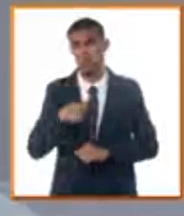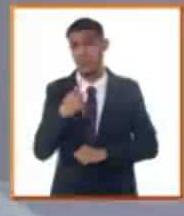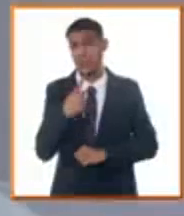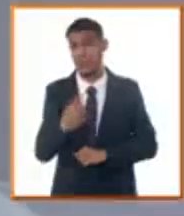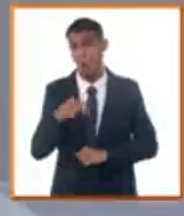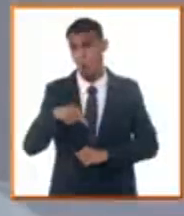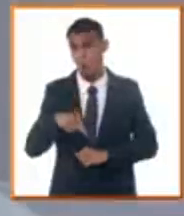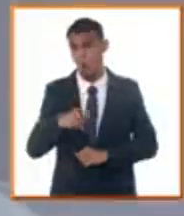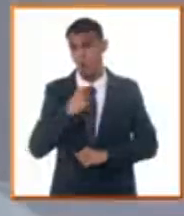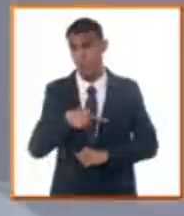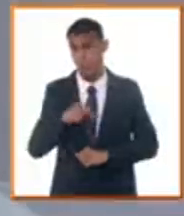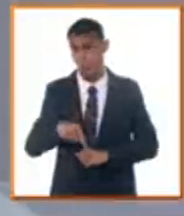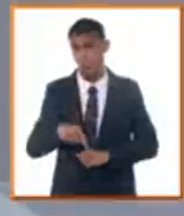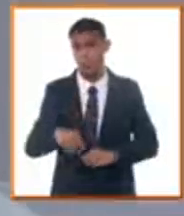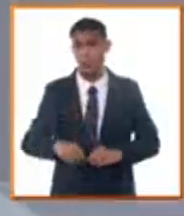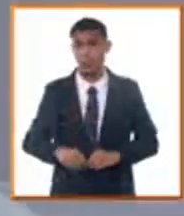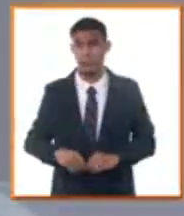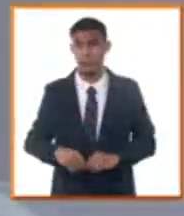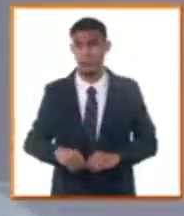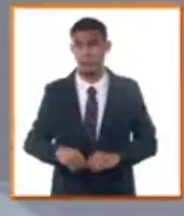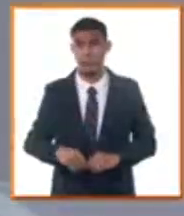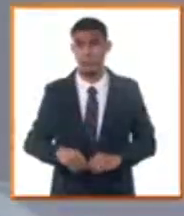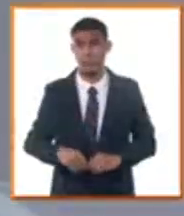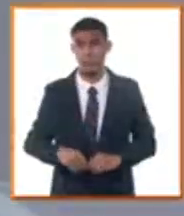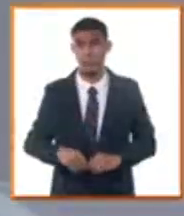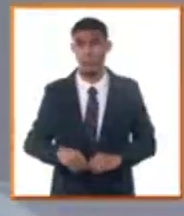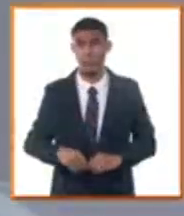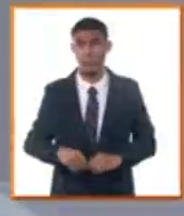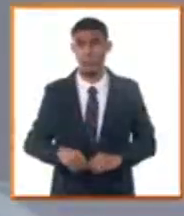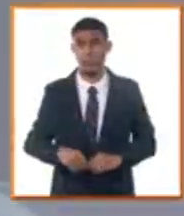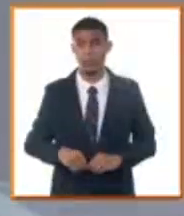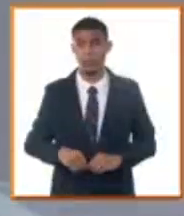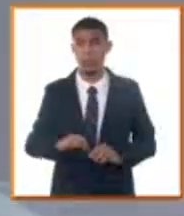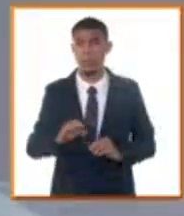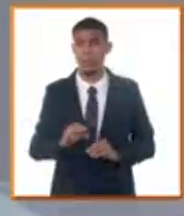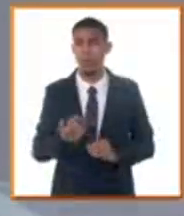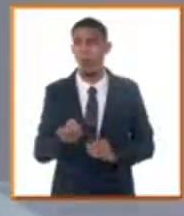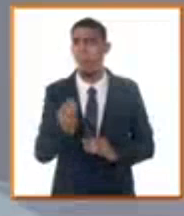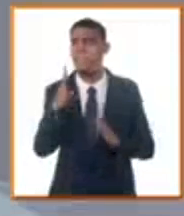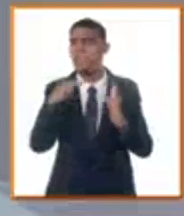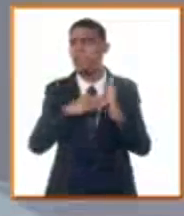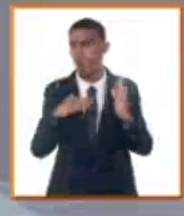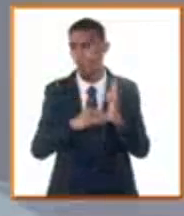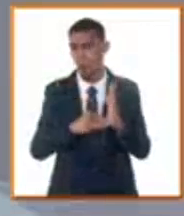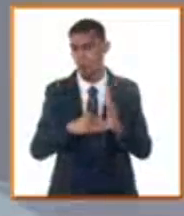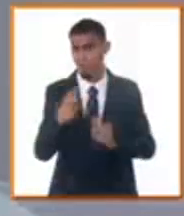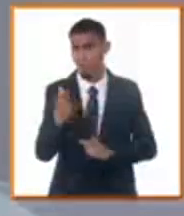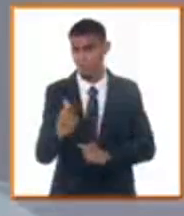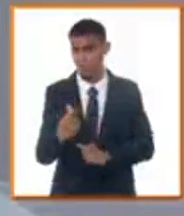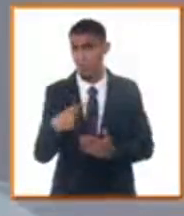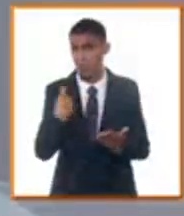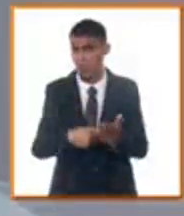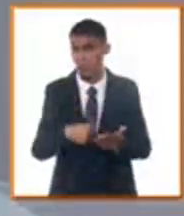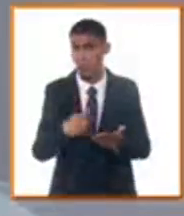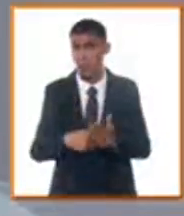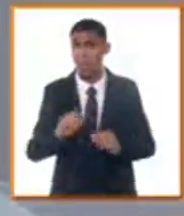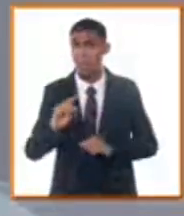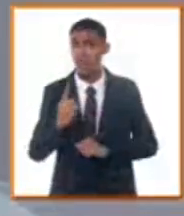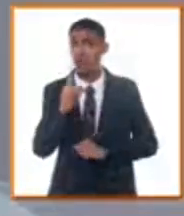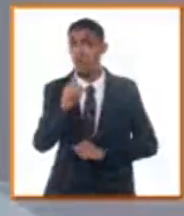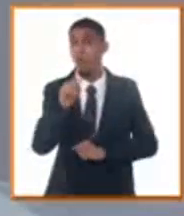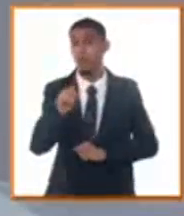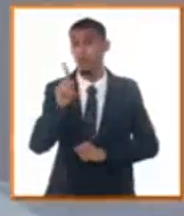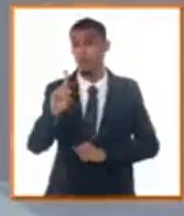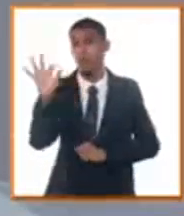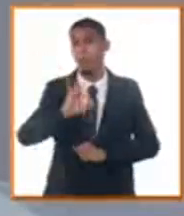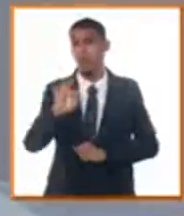hoy, aunque parezca mucho lo que hemos vendido, 220 millones de pesos por esa vía, pero solo es el 1.1% del total de